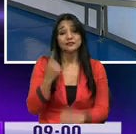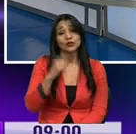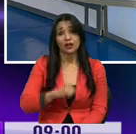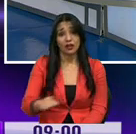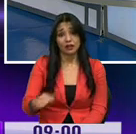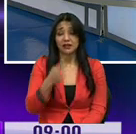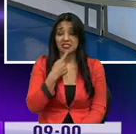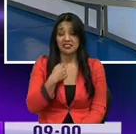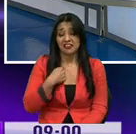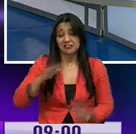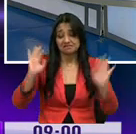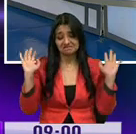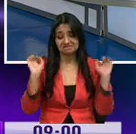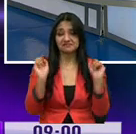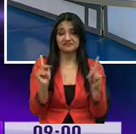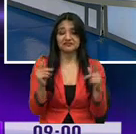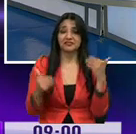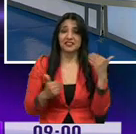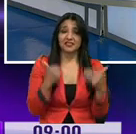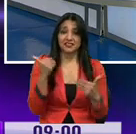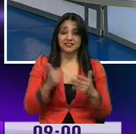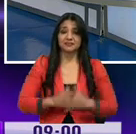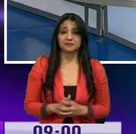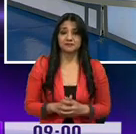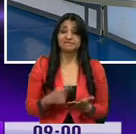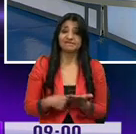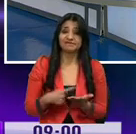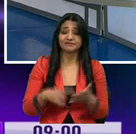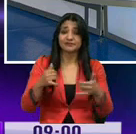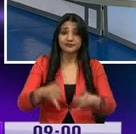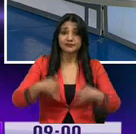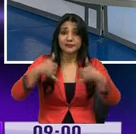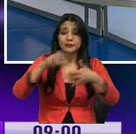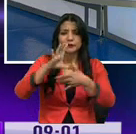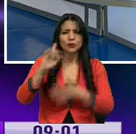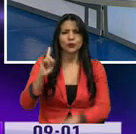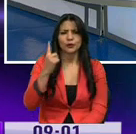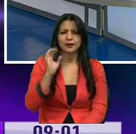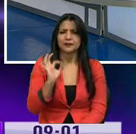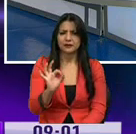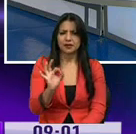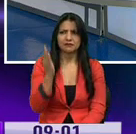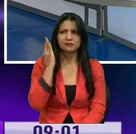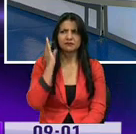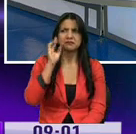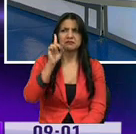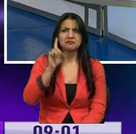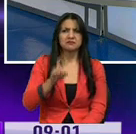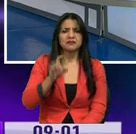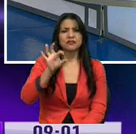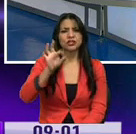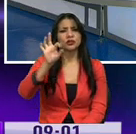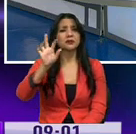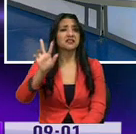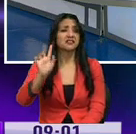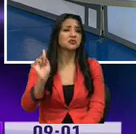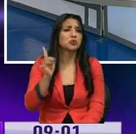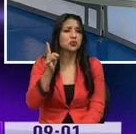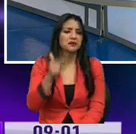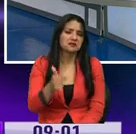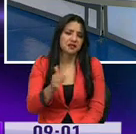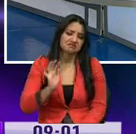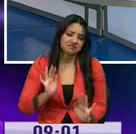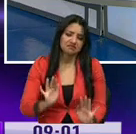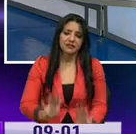gol. Pero bueno, si es que uno analiza las Copas de América, creo que la única que nos fue bien fue la del 93 de aquí, ¿no? Sí. O sea, no es nada